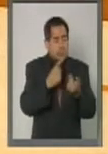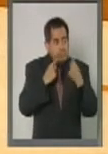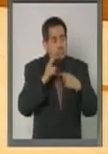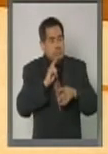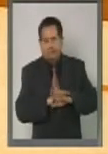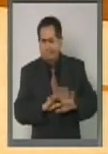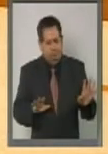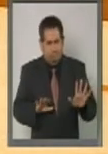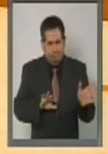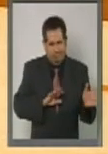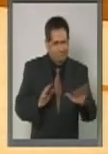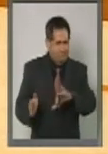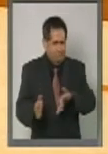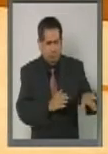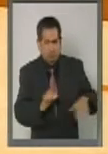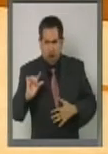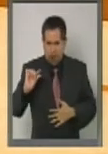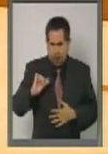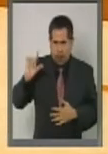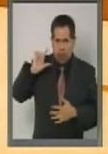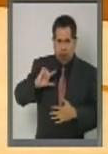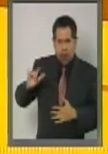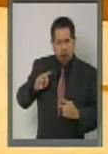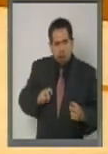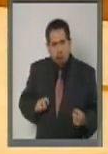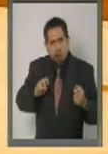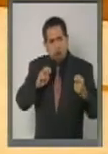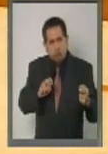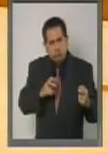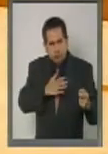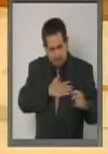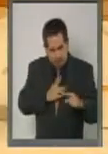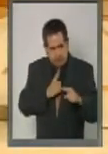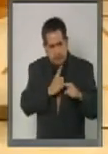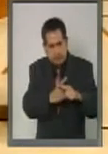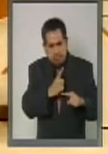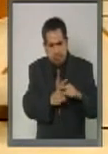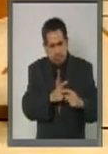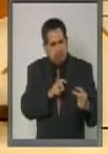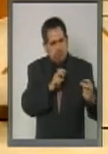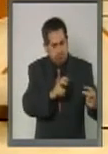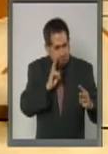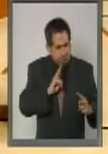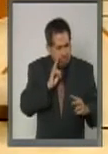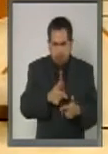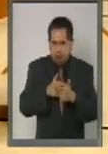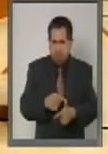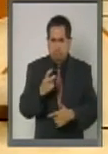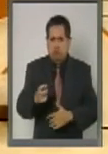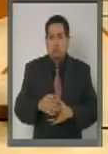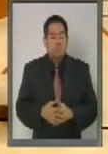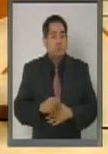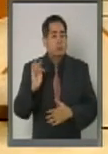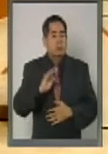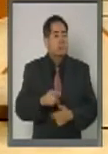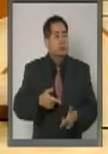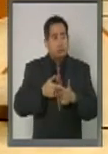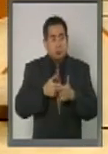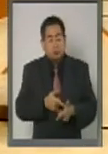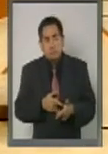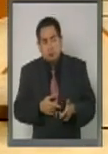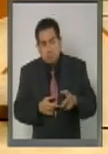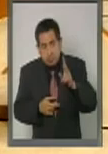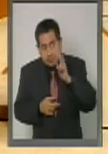estamos haciendo con profesionales, actuando de buena fe, y así seguiremos. Y solamente seguiremos en